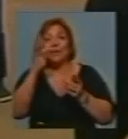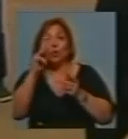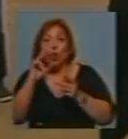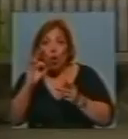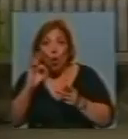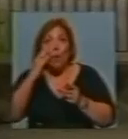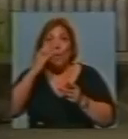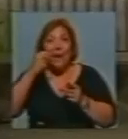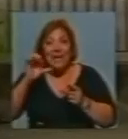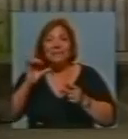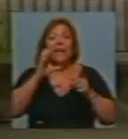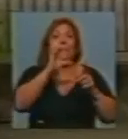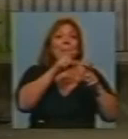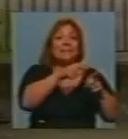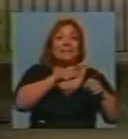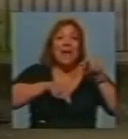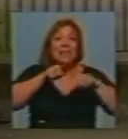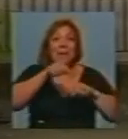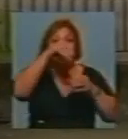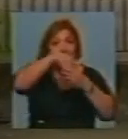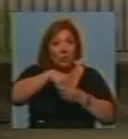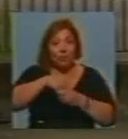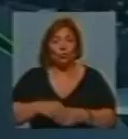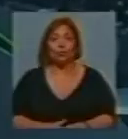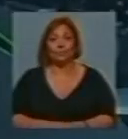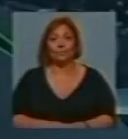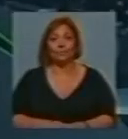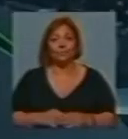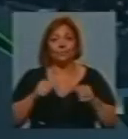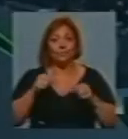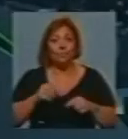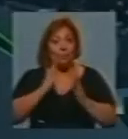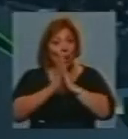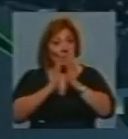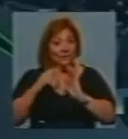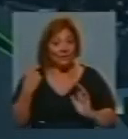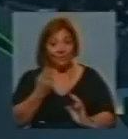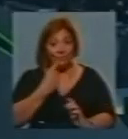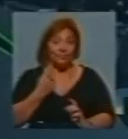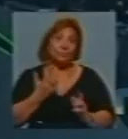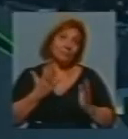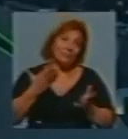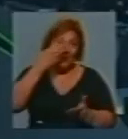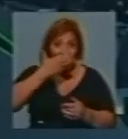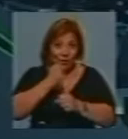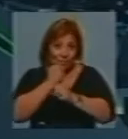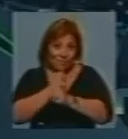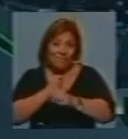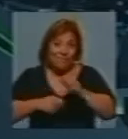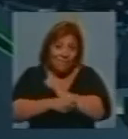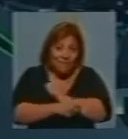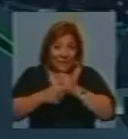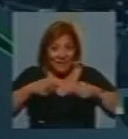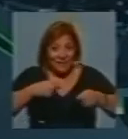y con la empresa que gestiona el aeropuerto. Los comerciantes informales, popularmente conocidos como bagalleros,